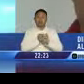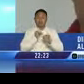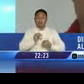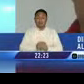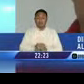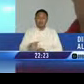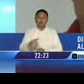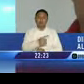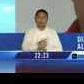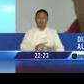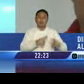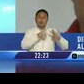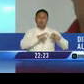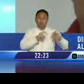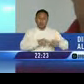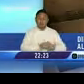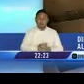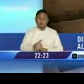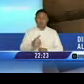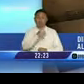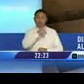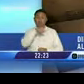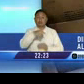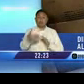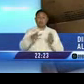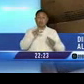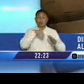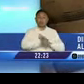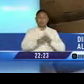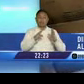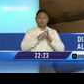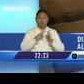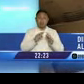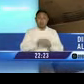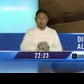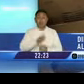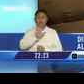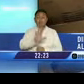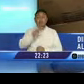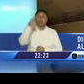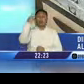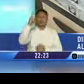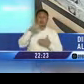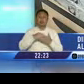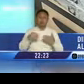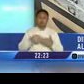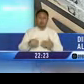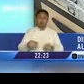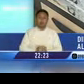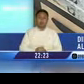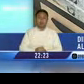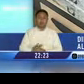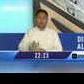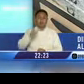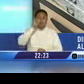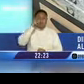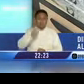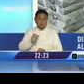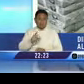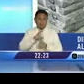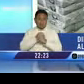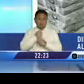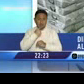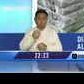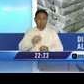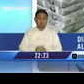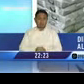la investigación de un ciudadano asesinado, dentro de su casa se hallaron 5 millones de dólares. En su momento, la fiscalía posteó en Twitter